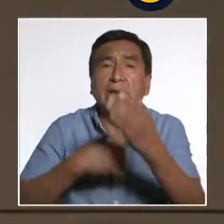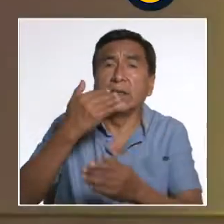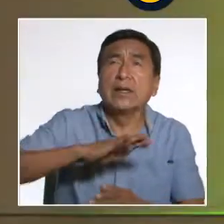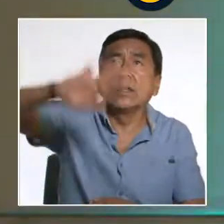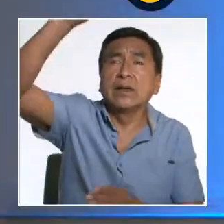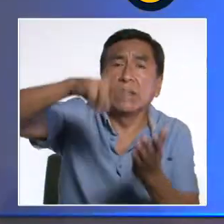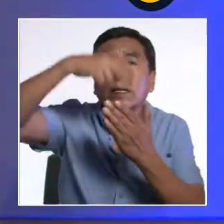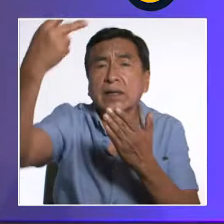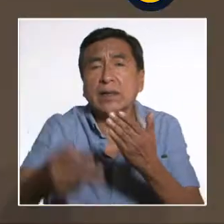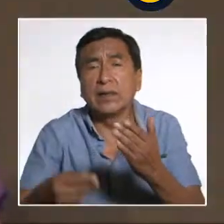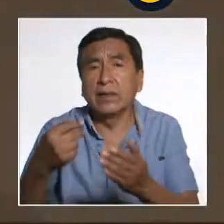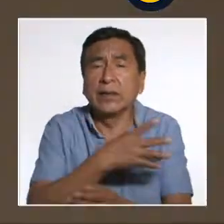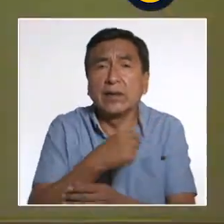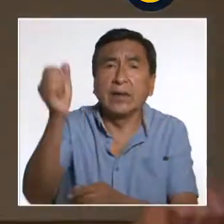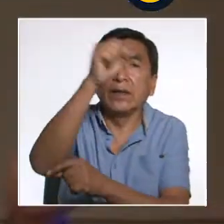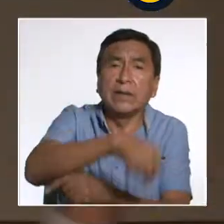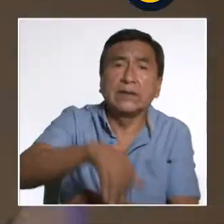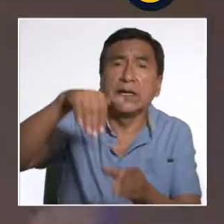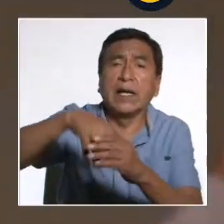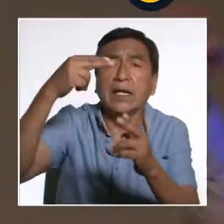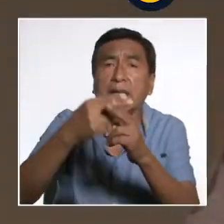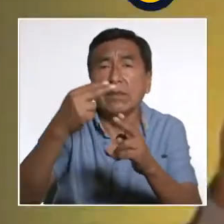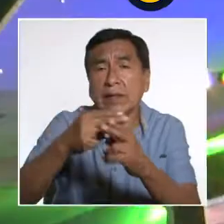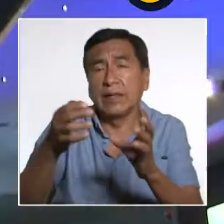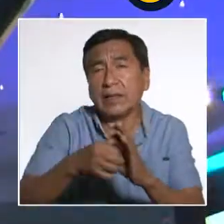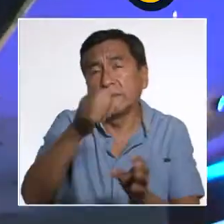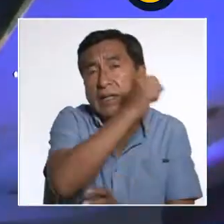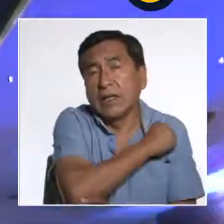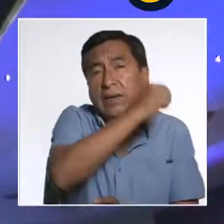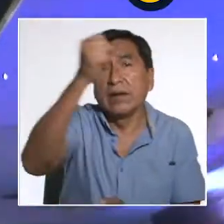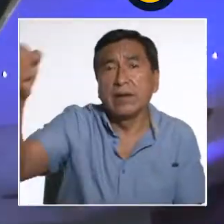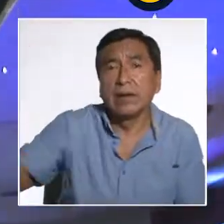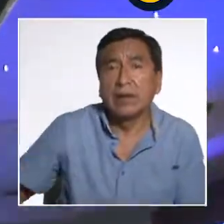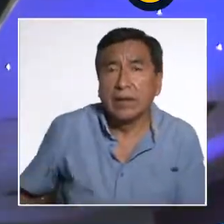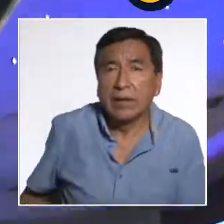Cabeza tomaré en el nombre del Señor. Hay